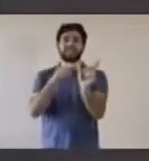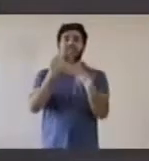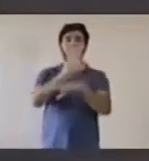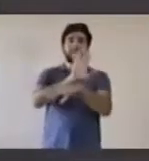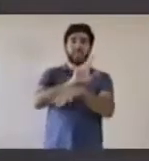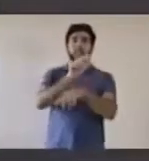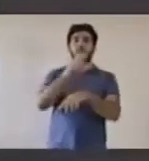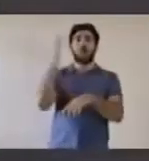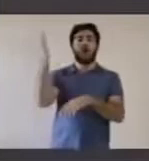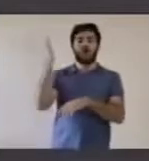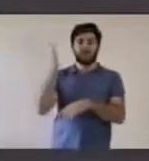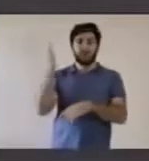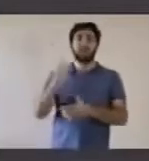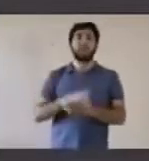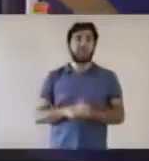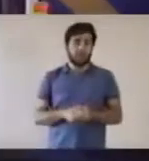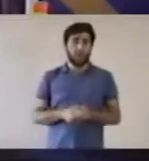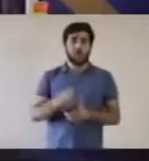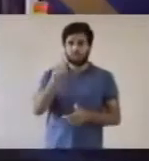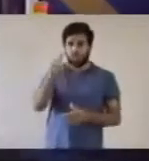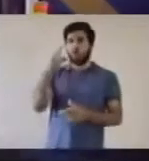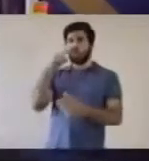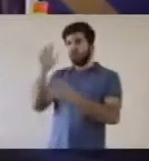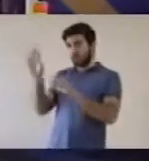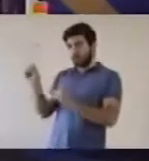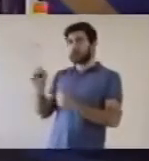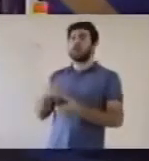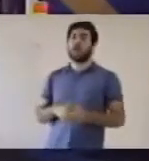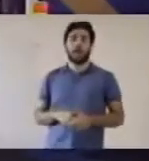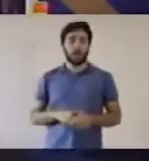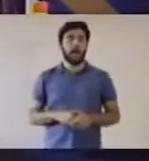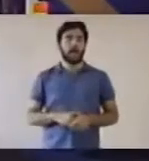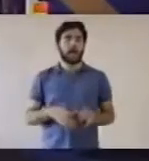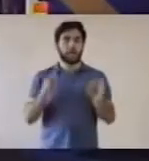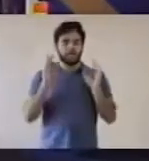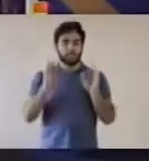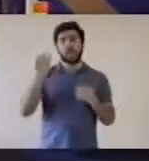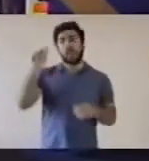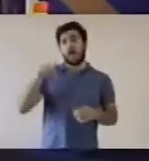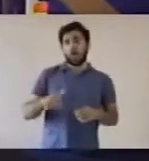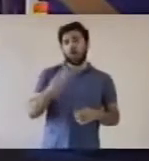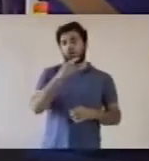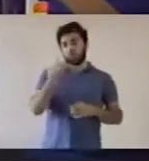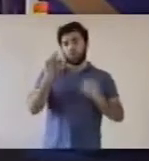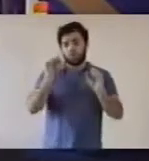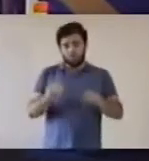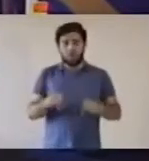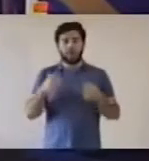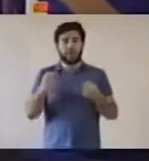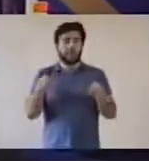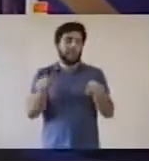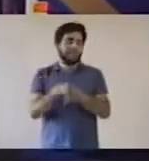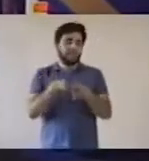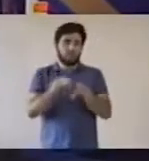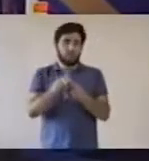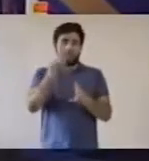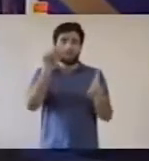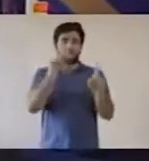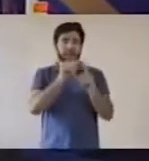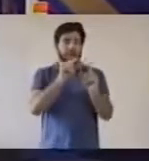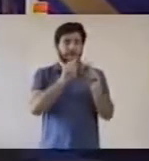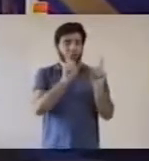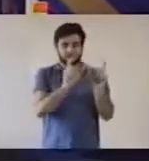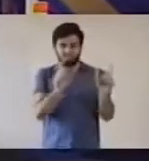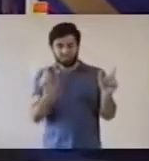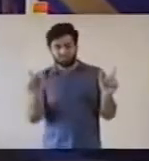palabra. Ahora te toca a ti para saber qué partículas puedes añadirle a palabras que